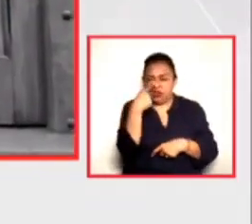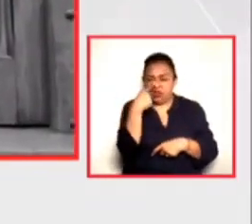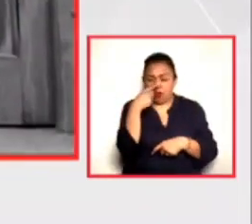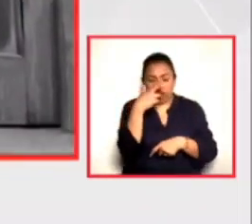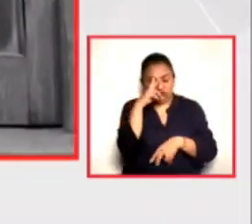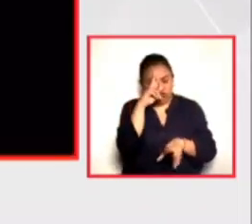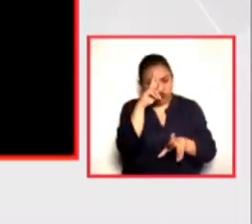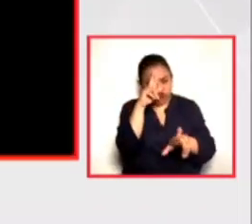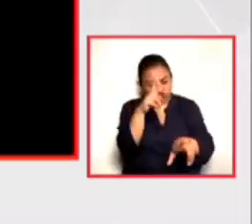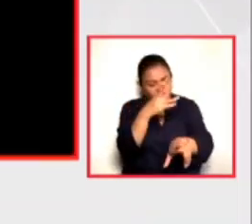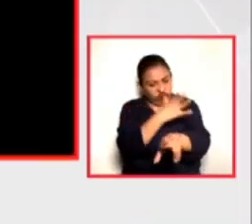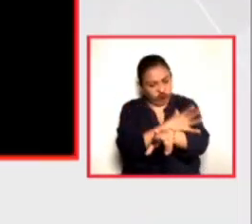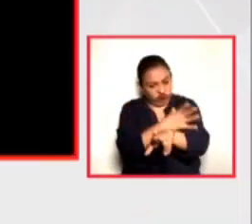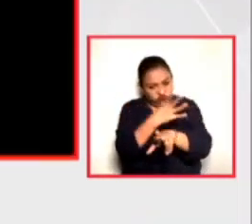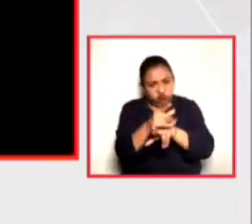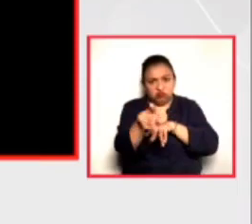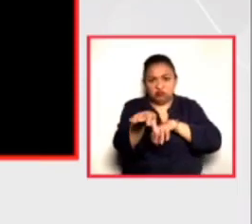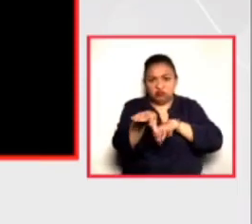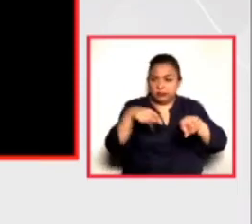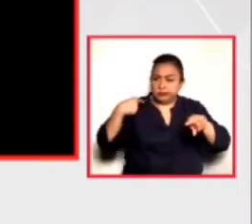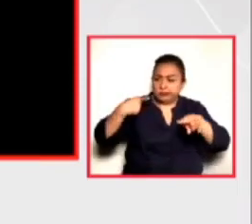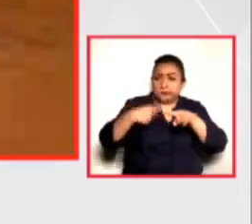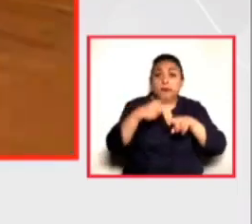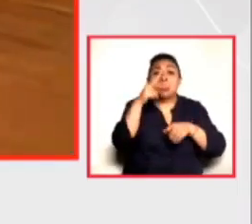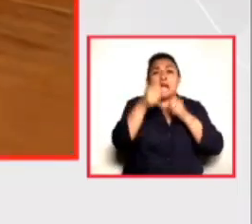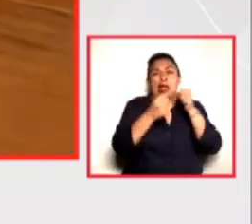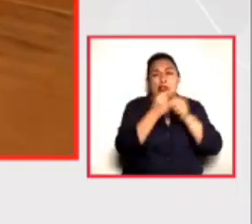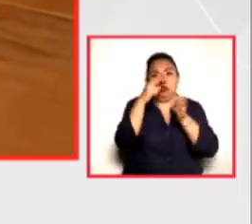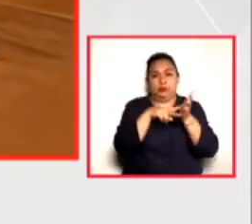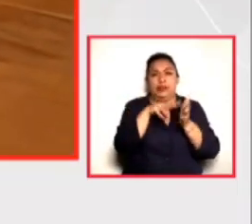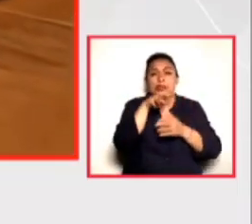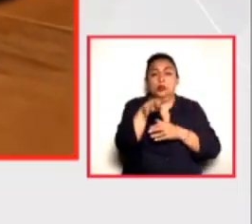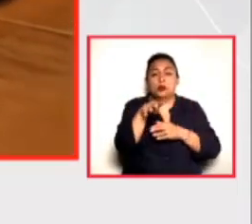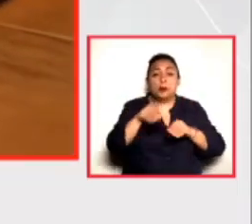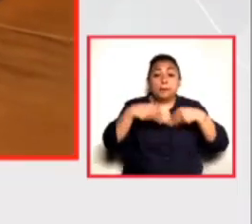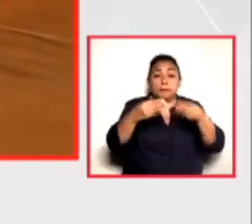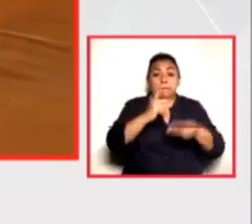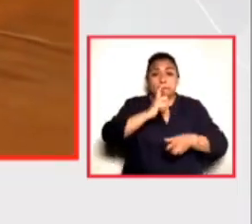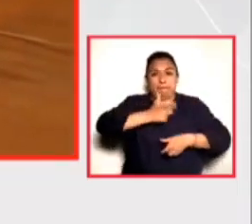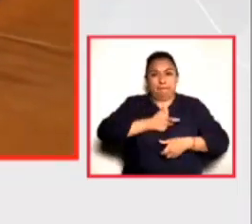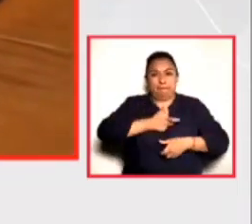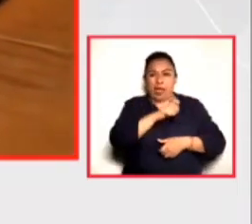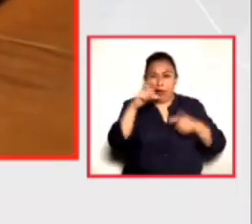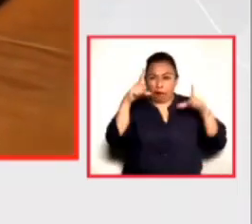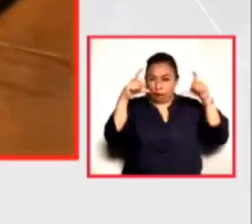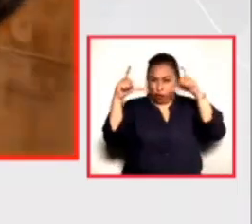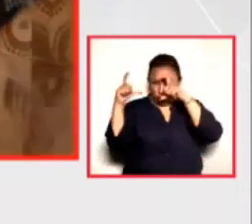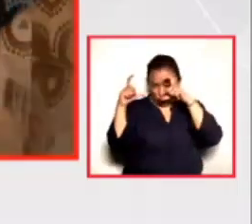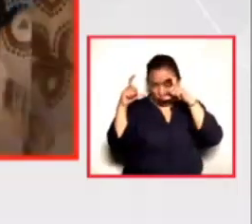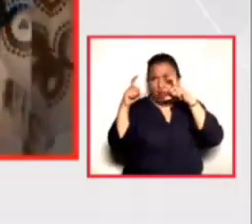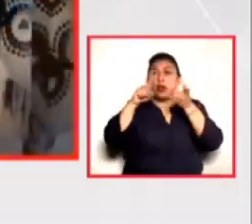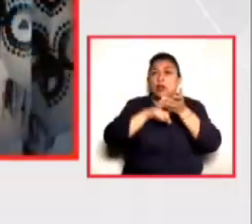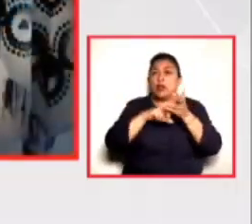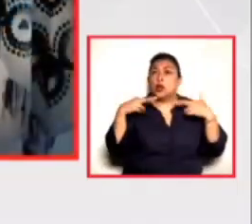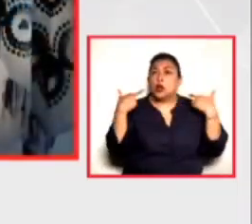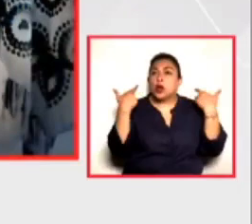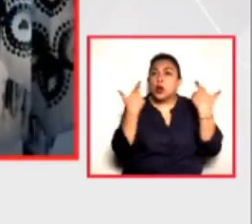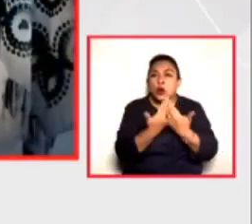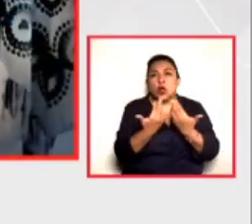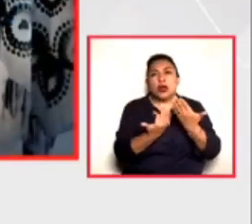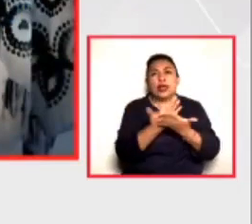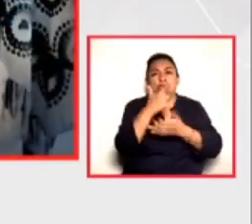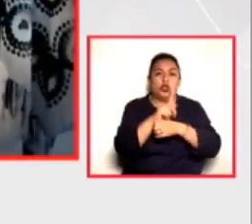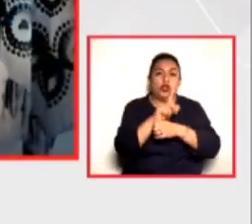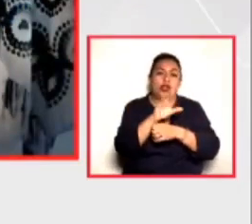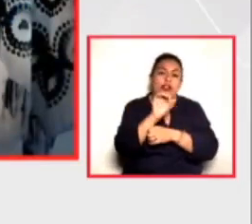labor constante, es que en el 2019 se le entregó la medalla al mérito fotográfico durante el Encuentro Nacional de Fototecas que organiza